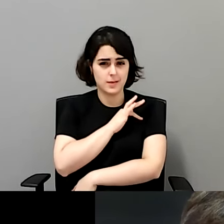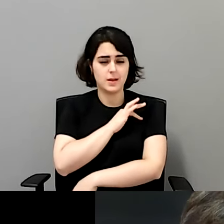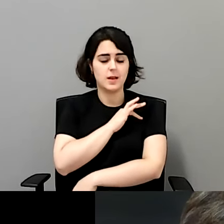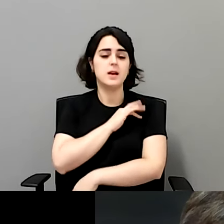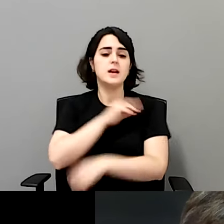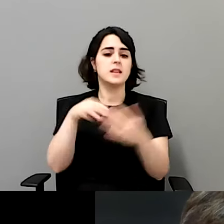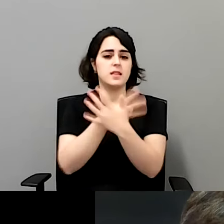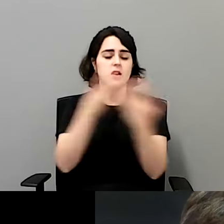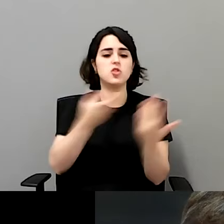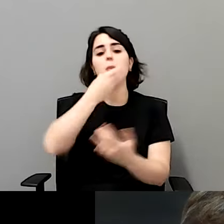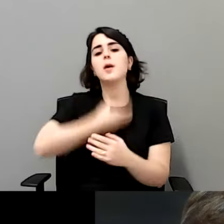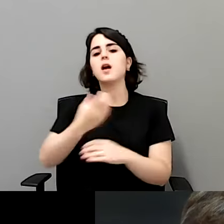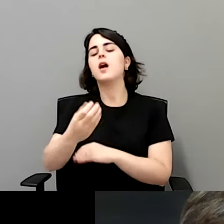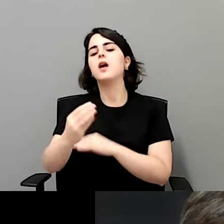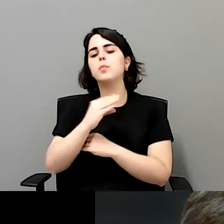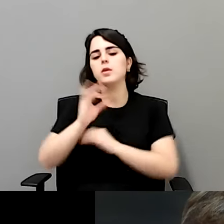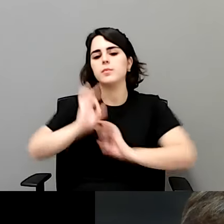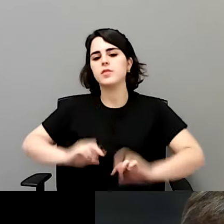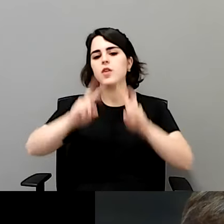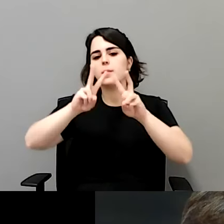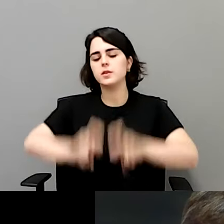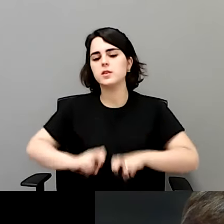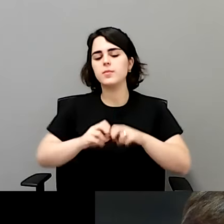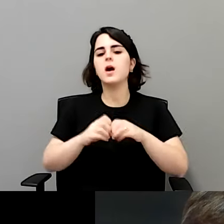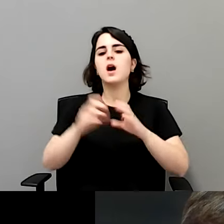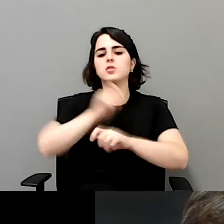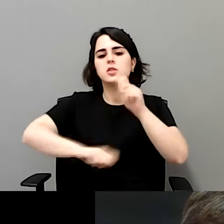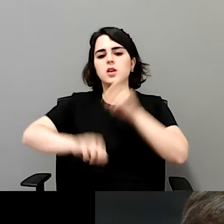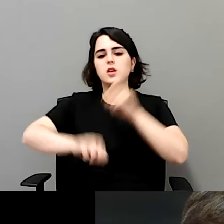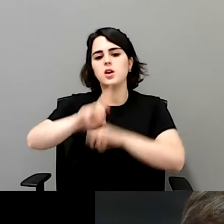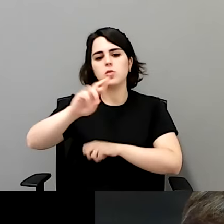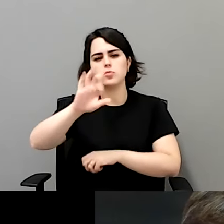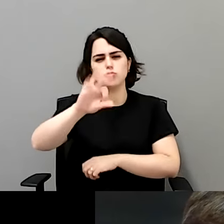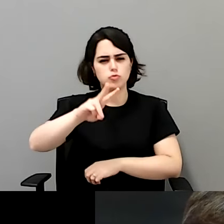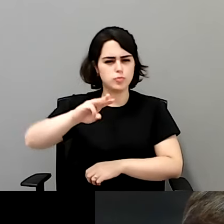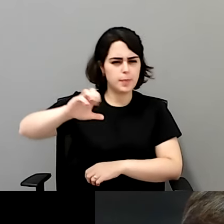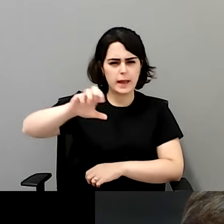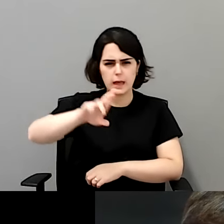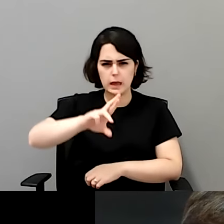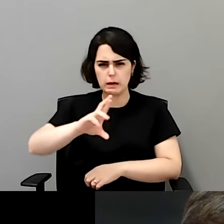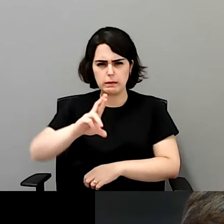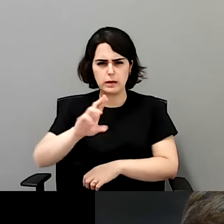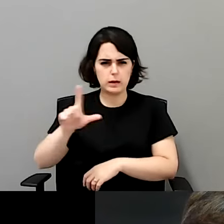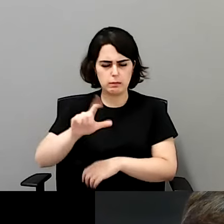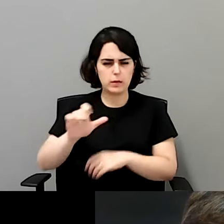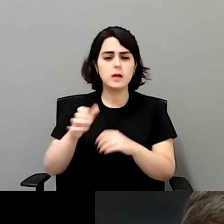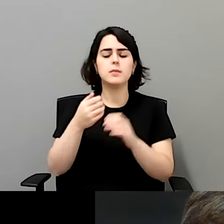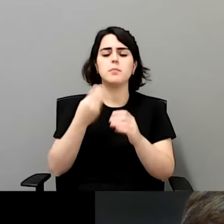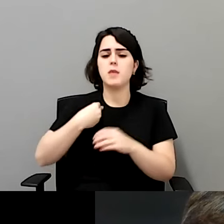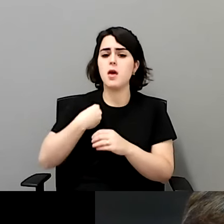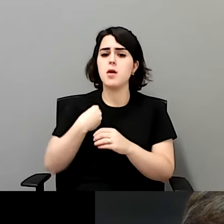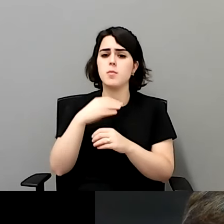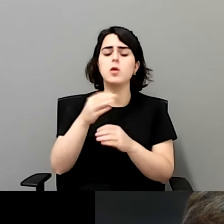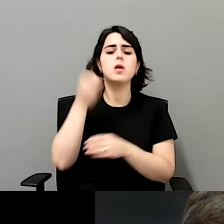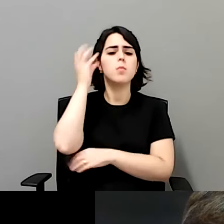18ª beca de investigación de la Asociación Roosevelt. Durante su ponencia, Fernanda Rojo Novoa nos